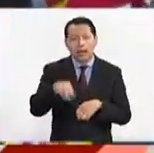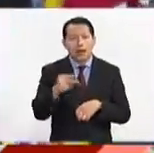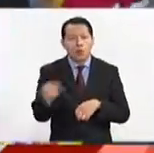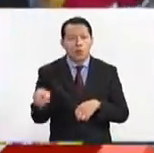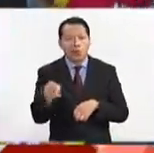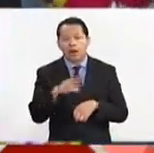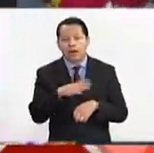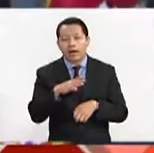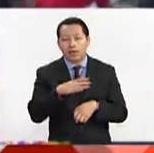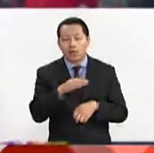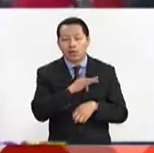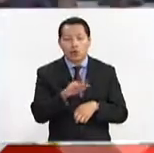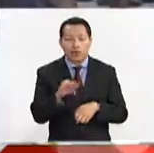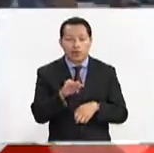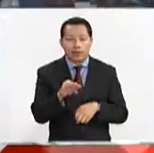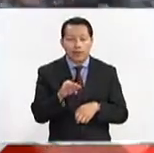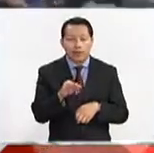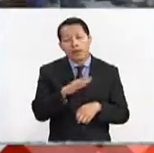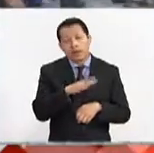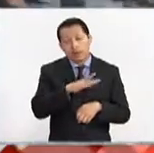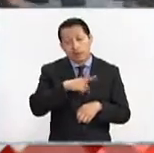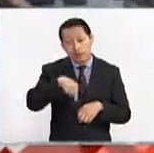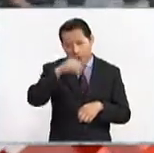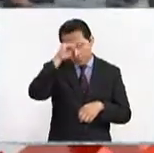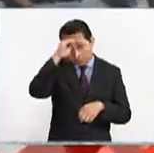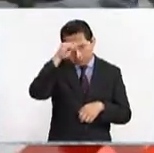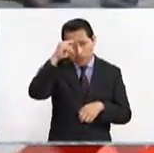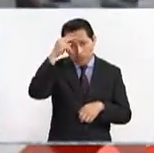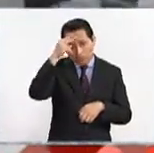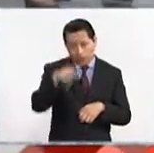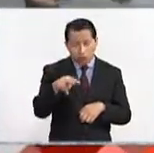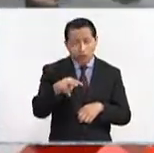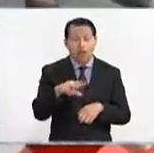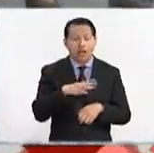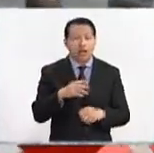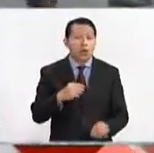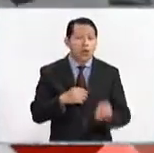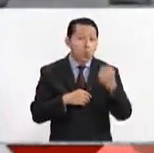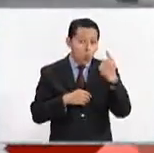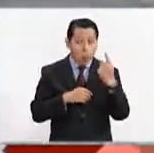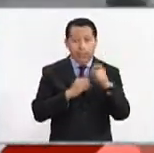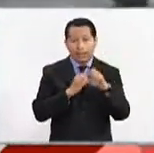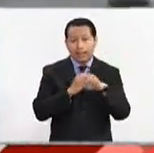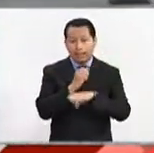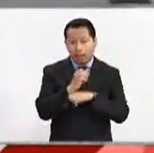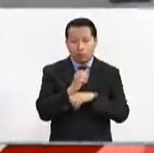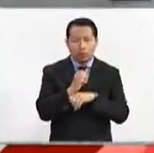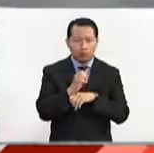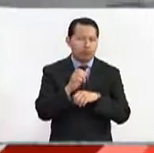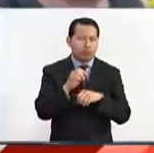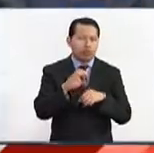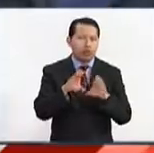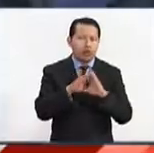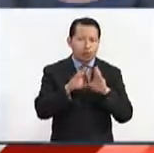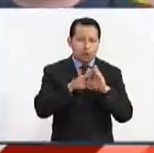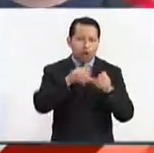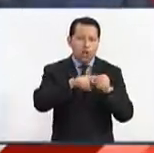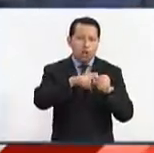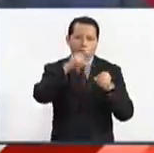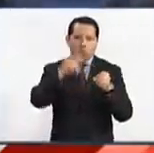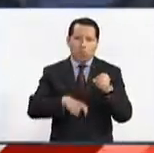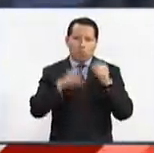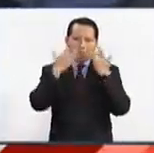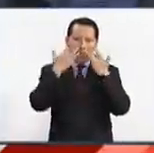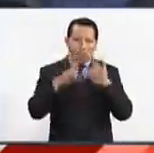que eso puede suponer, ¿no? Imaginemos que en México hay un Estado que se sale del país y